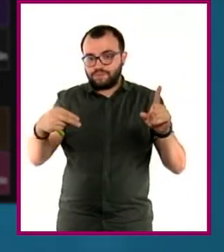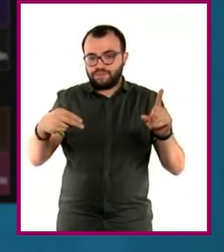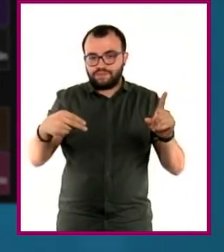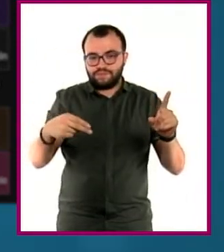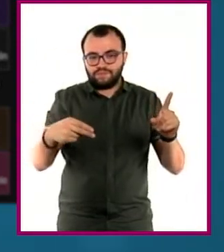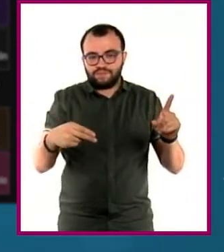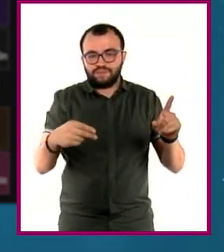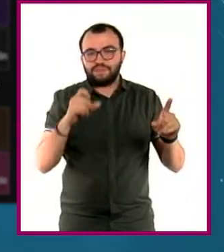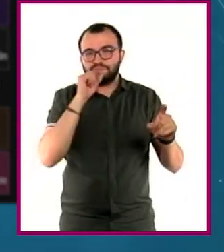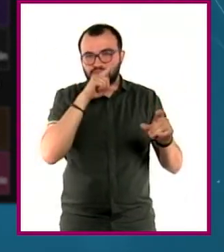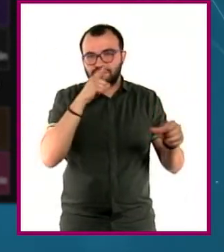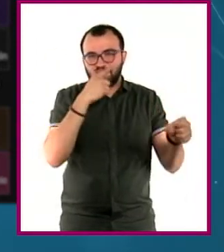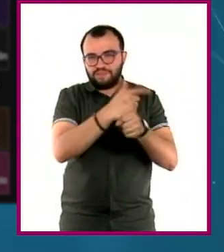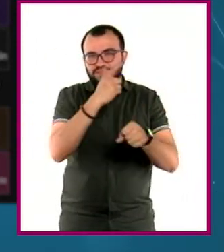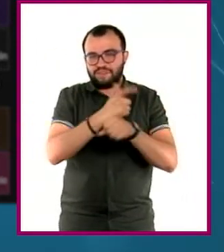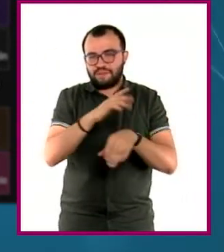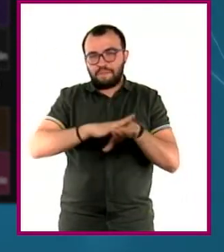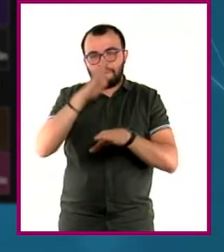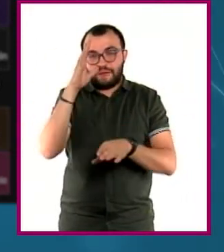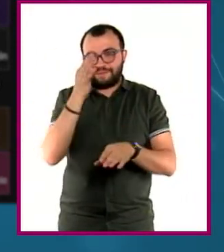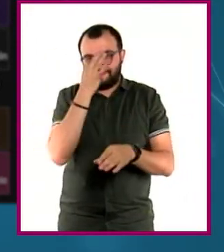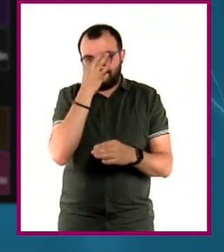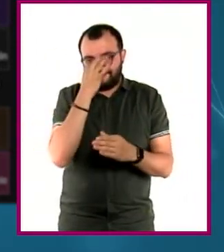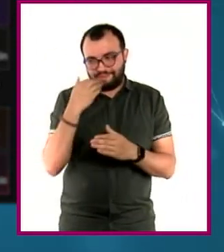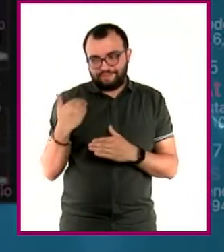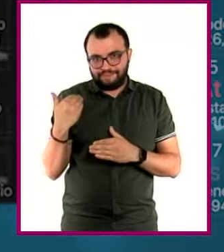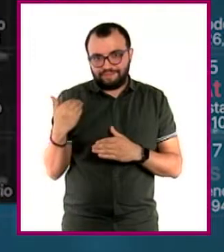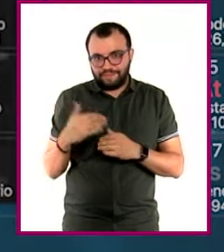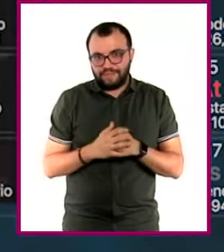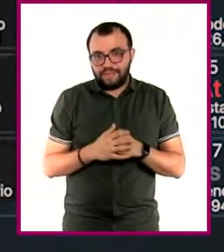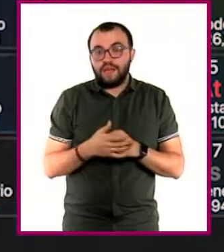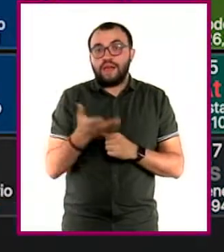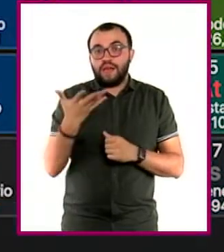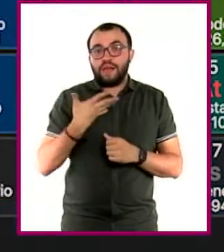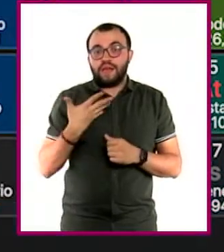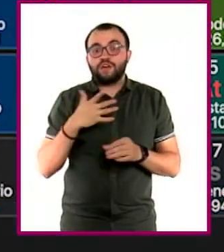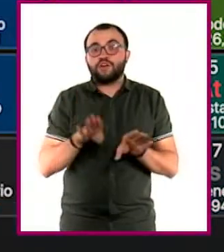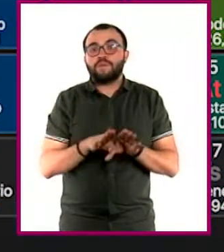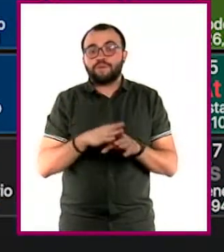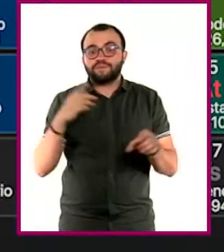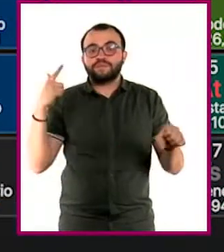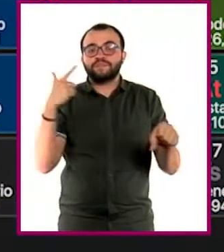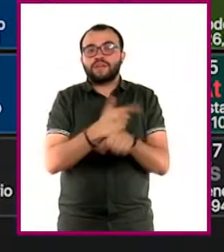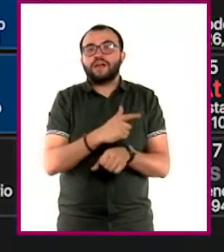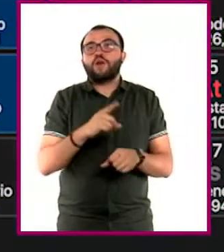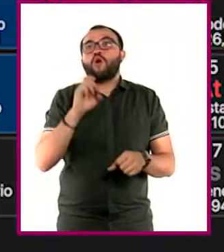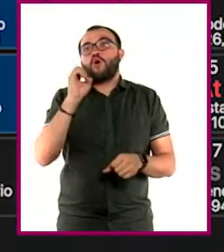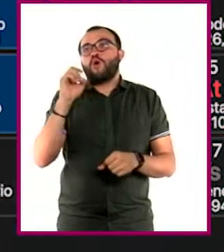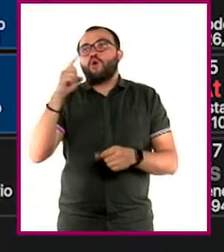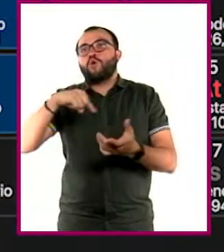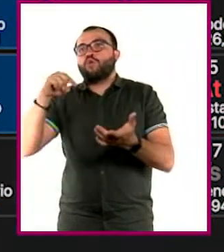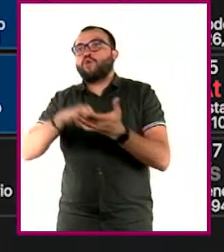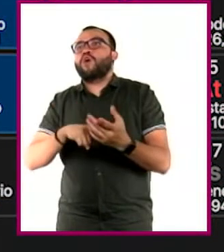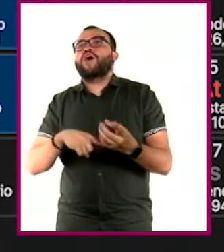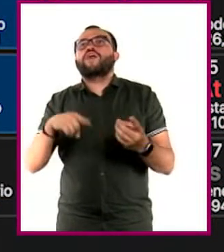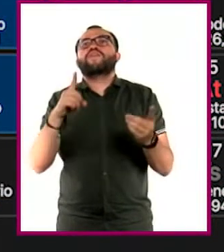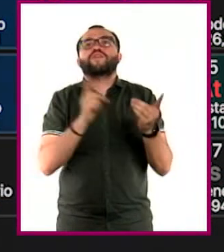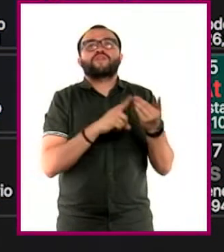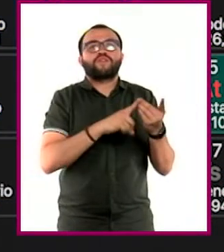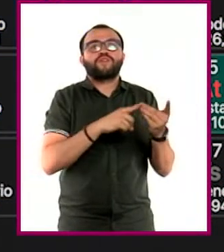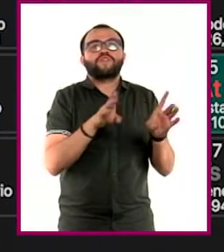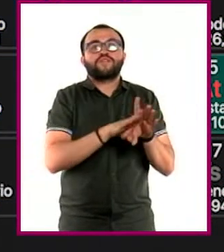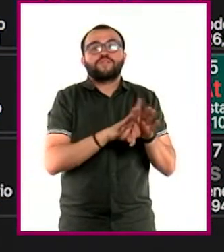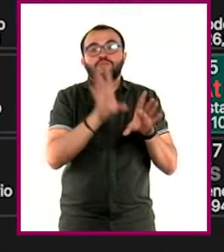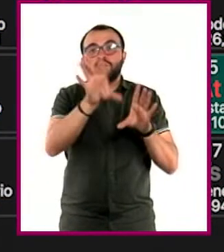todo los que fueron identificados más recientemente, hacen referencia a su descubridor o al país donde fue encontrado o